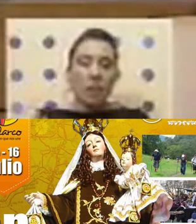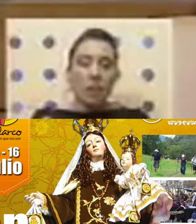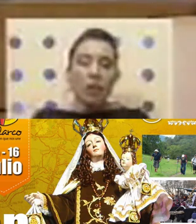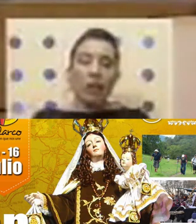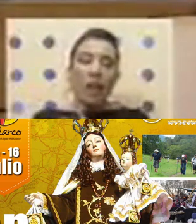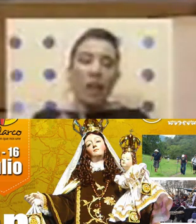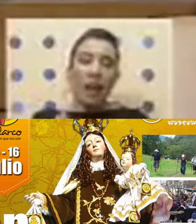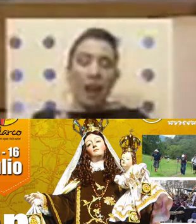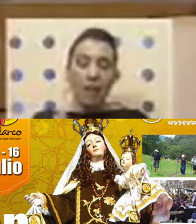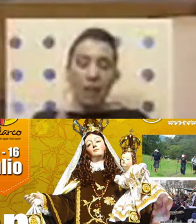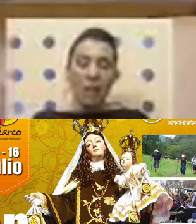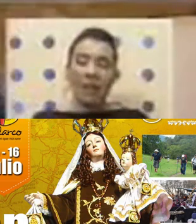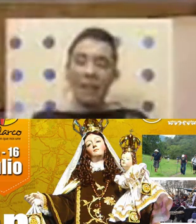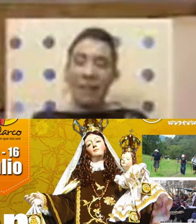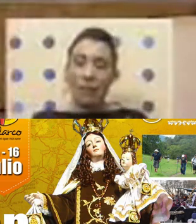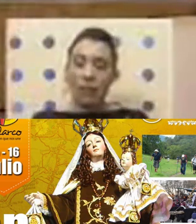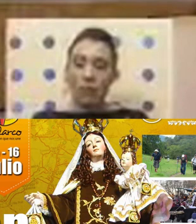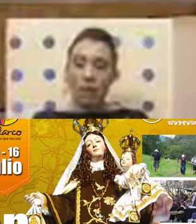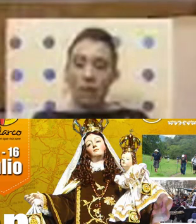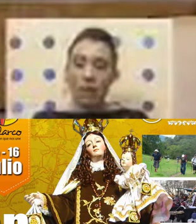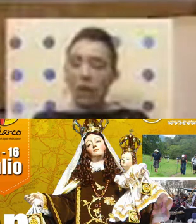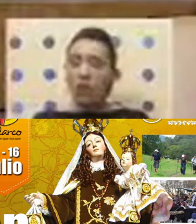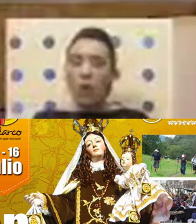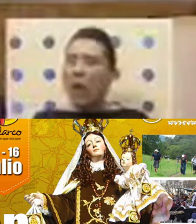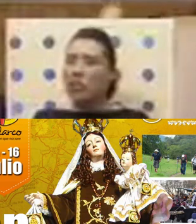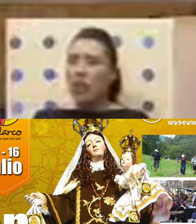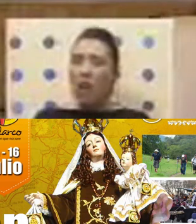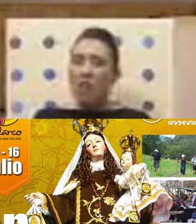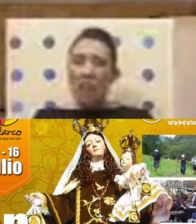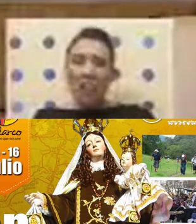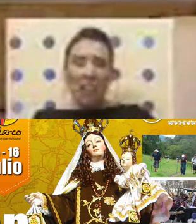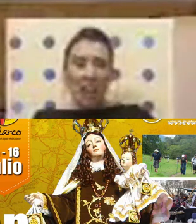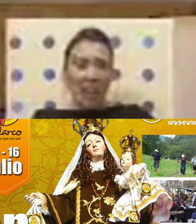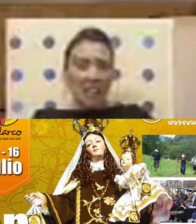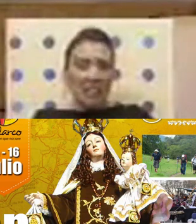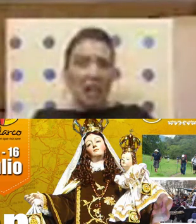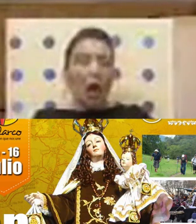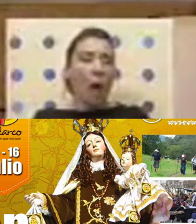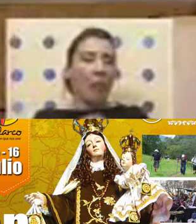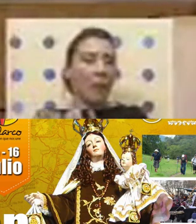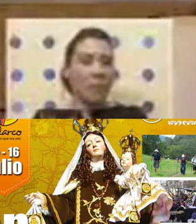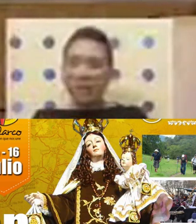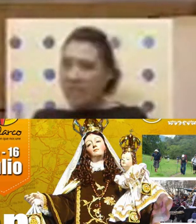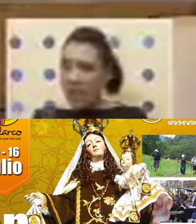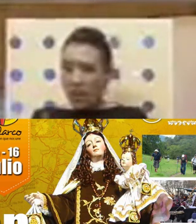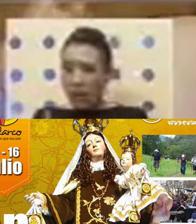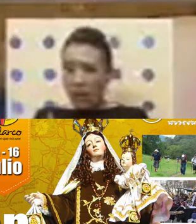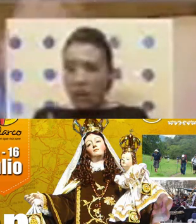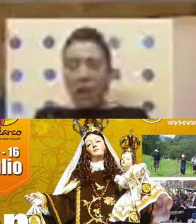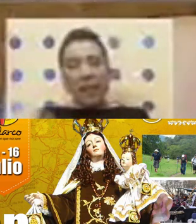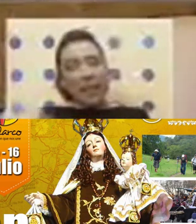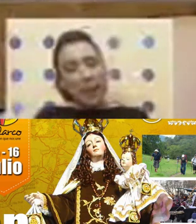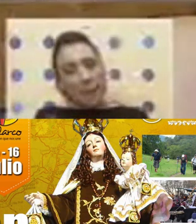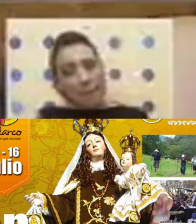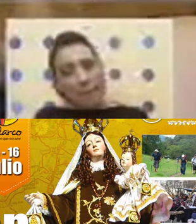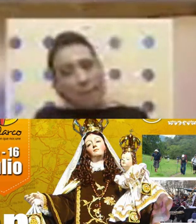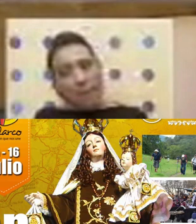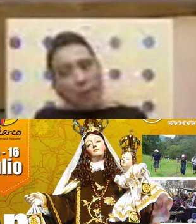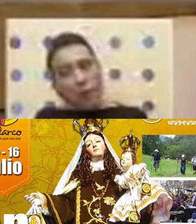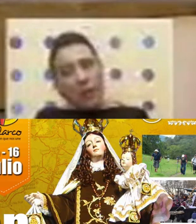la reforma tributaria. Si no es algo en contra de la derecha o en contra de otras, de los empresarios. Lo importante